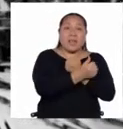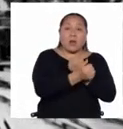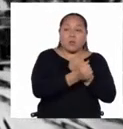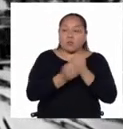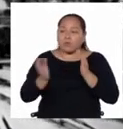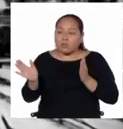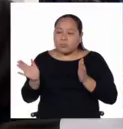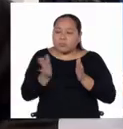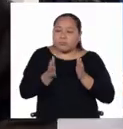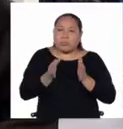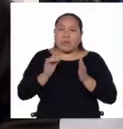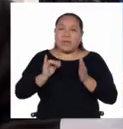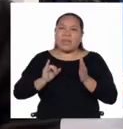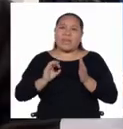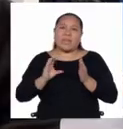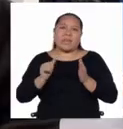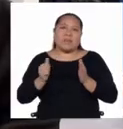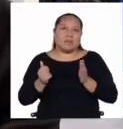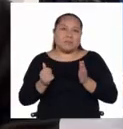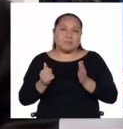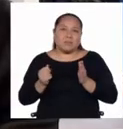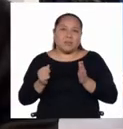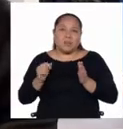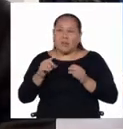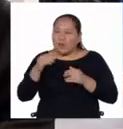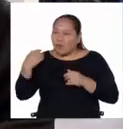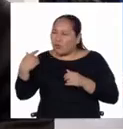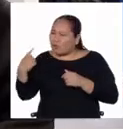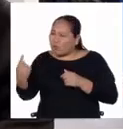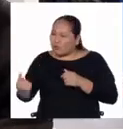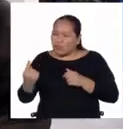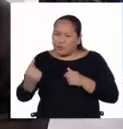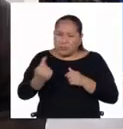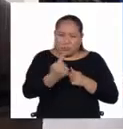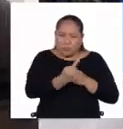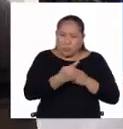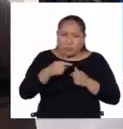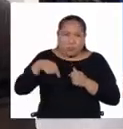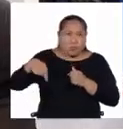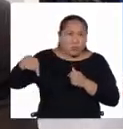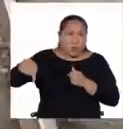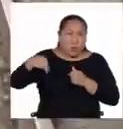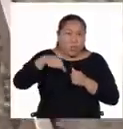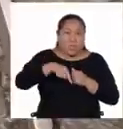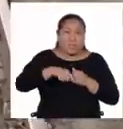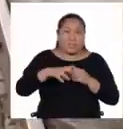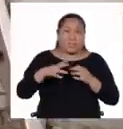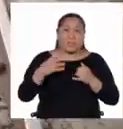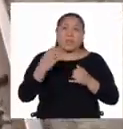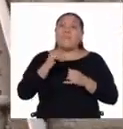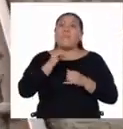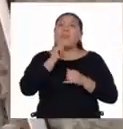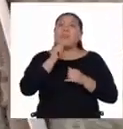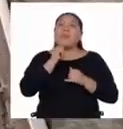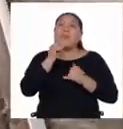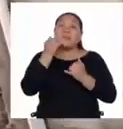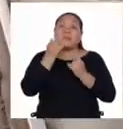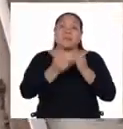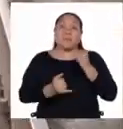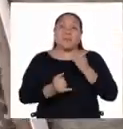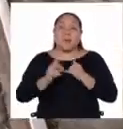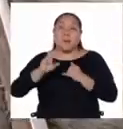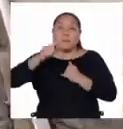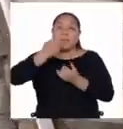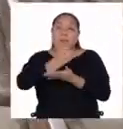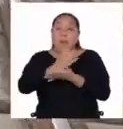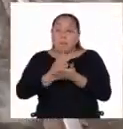Ica. Y así, todas se habían quedado en su primera etapa.